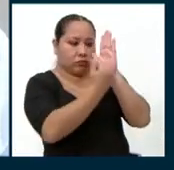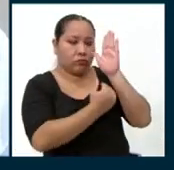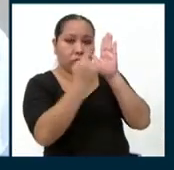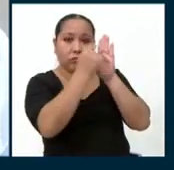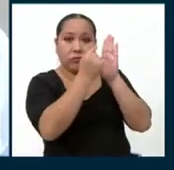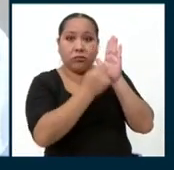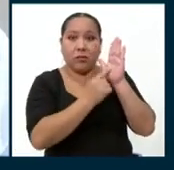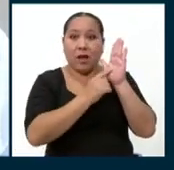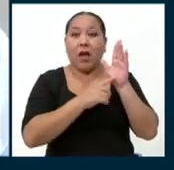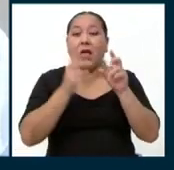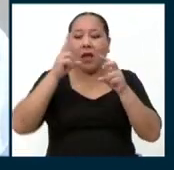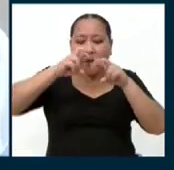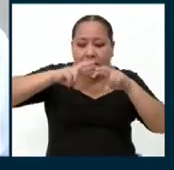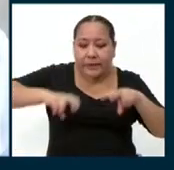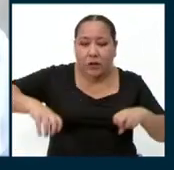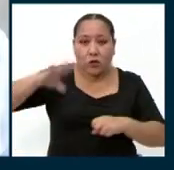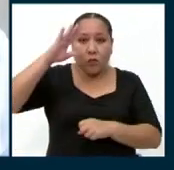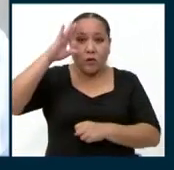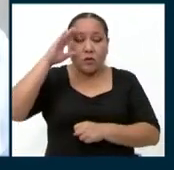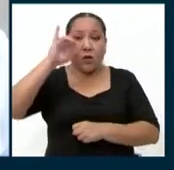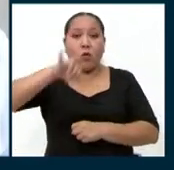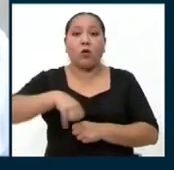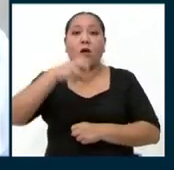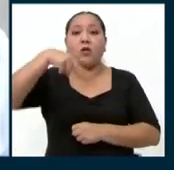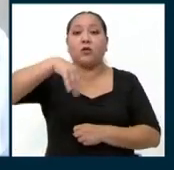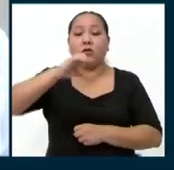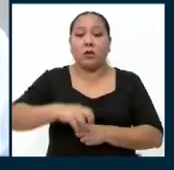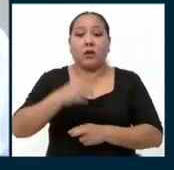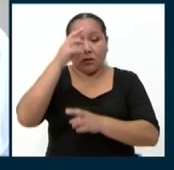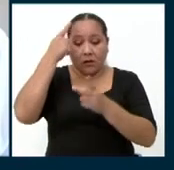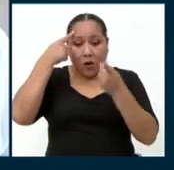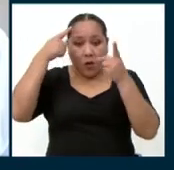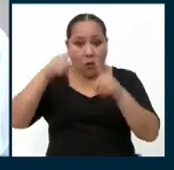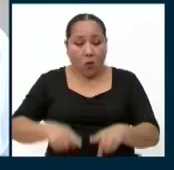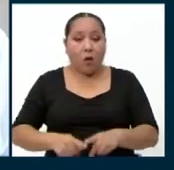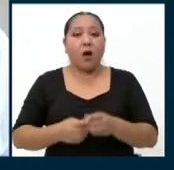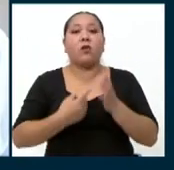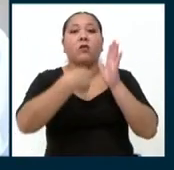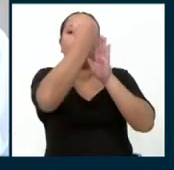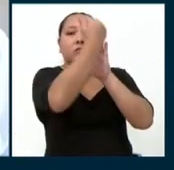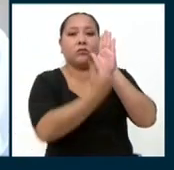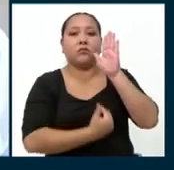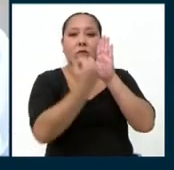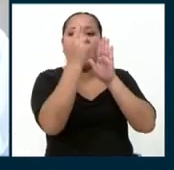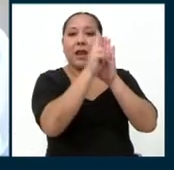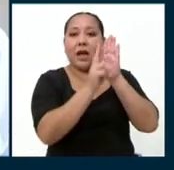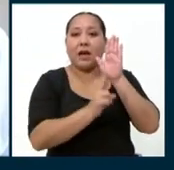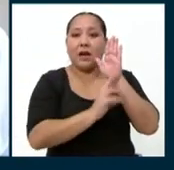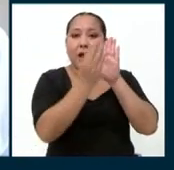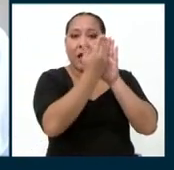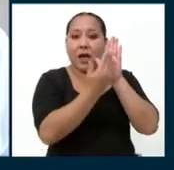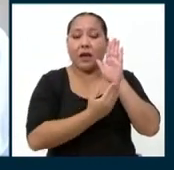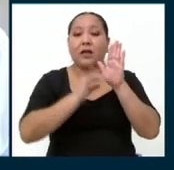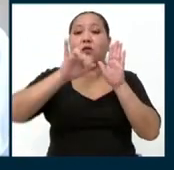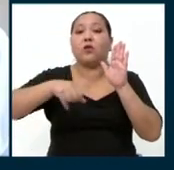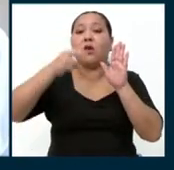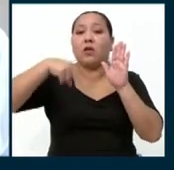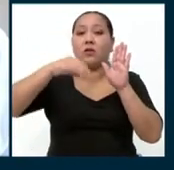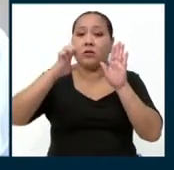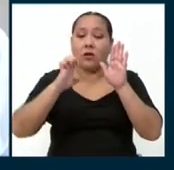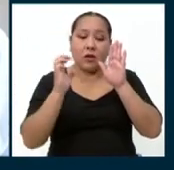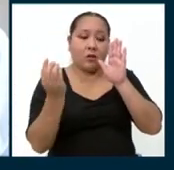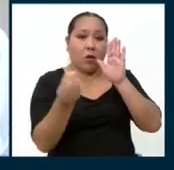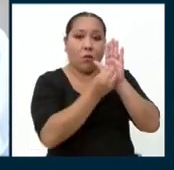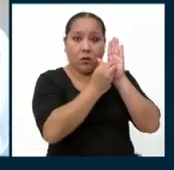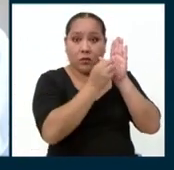hoja de vida del Jurado Electoral Especial de acuerdo al Reglamento de Inscripción de Fórmulas y Listas de Candidatos del Jurado Nacional de Elecciones,